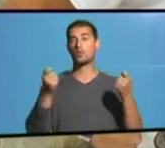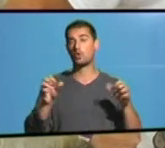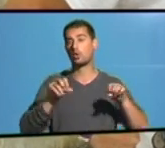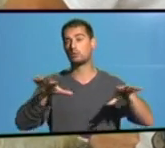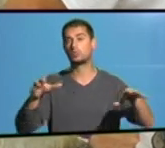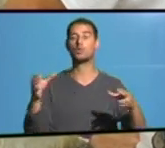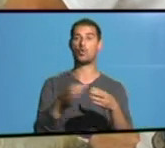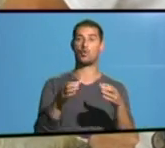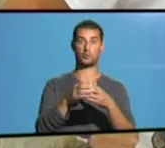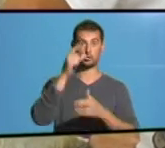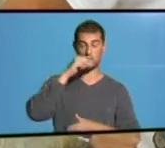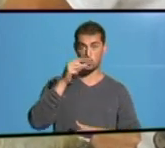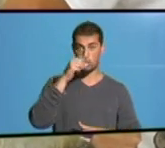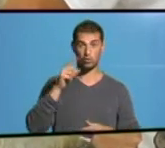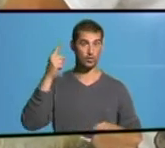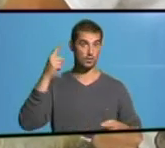los grupos musicales lucenses